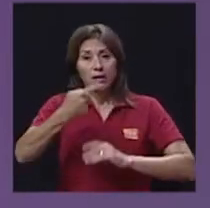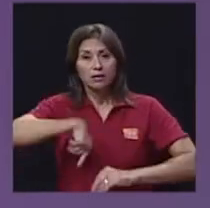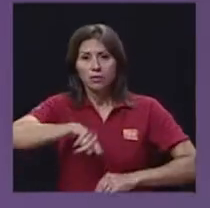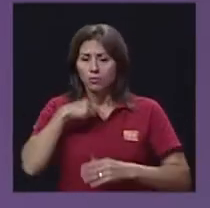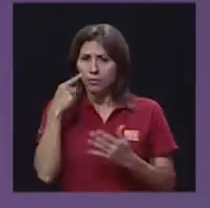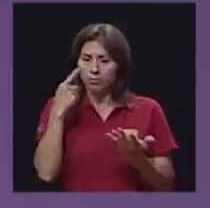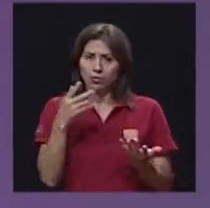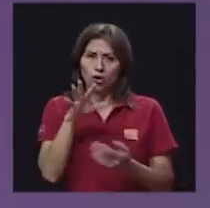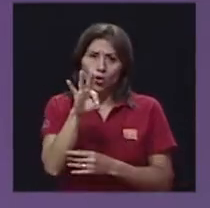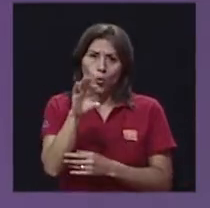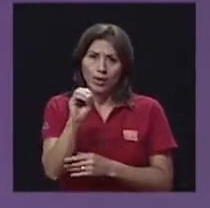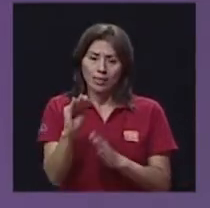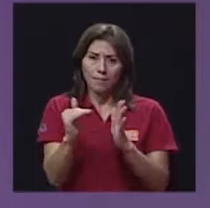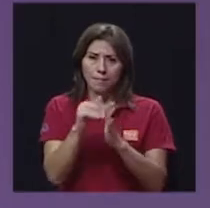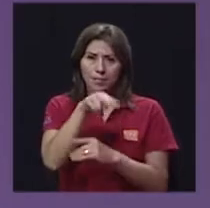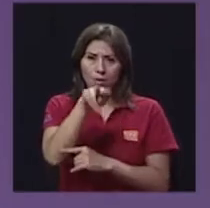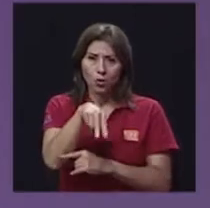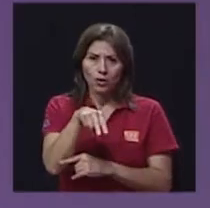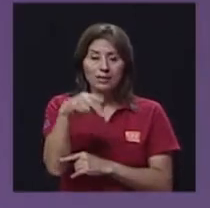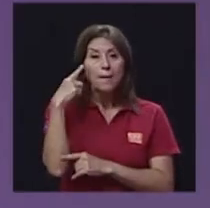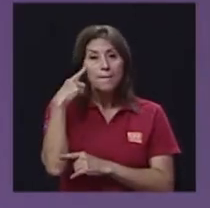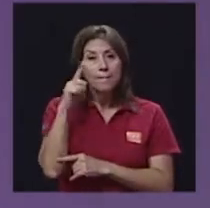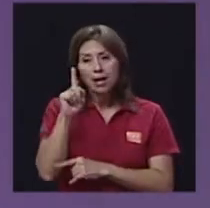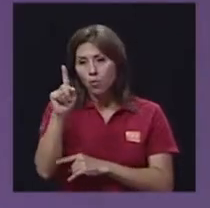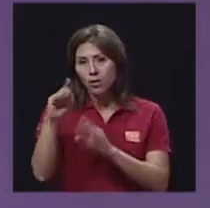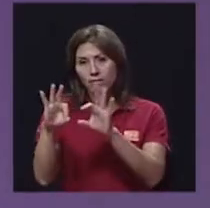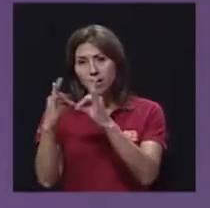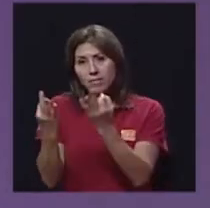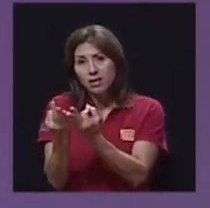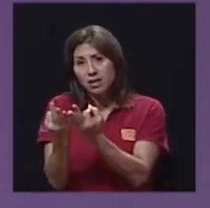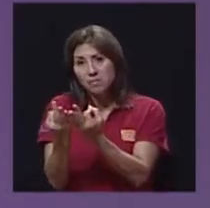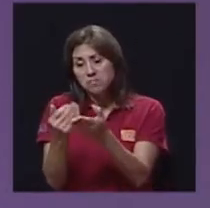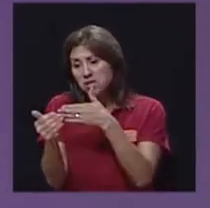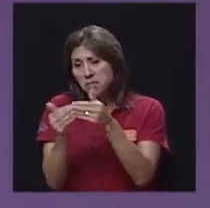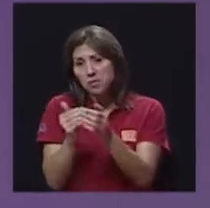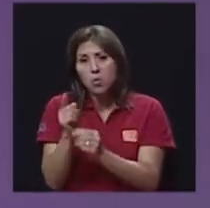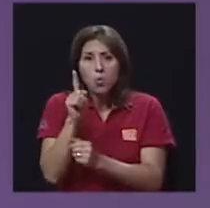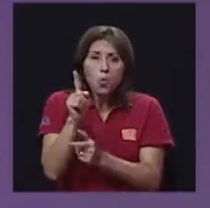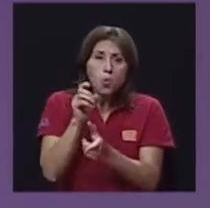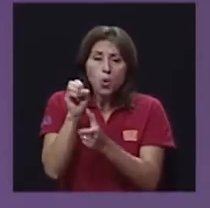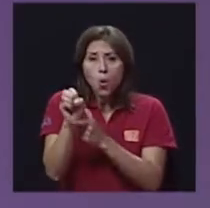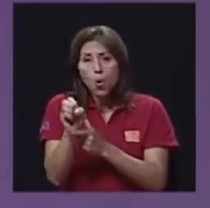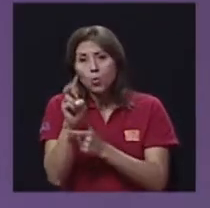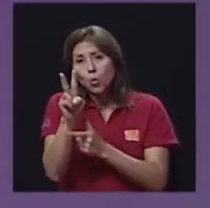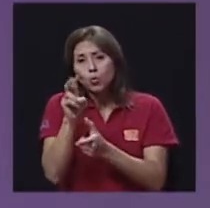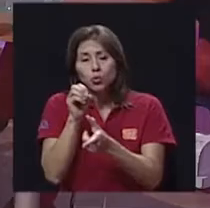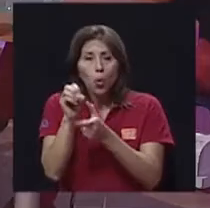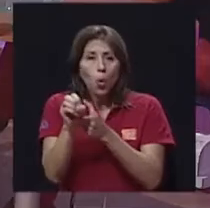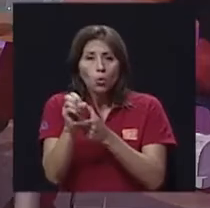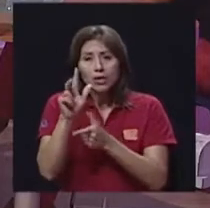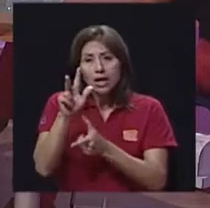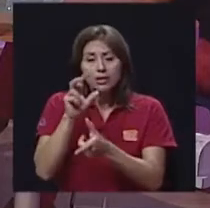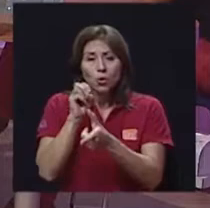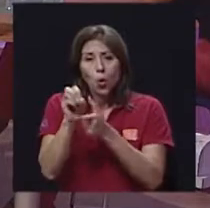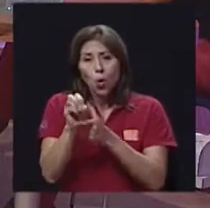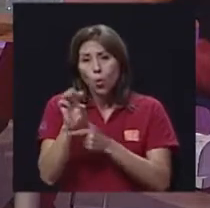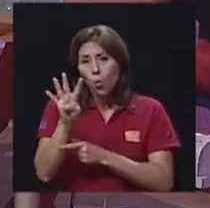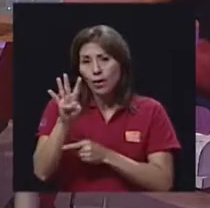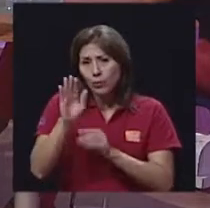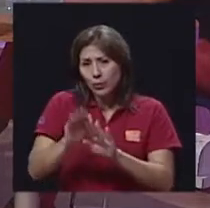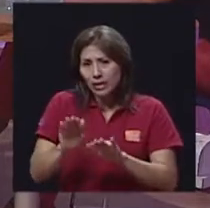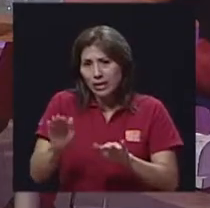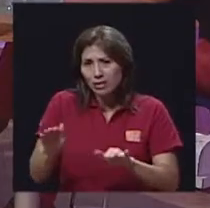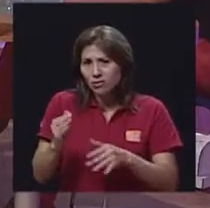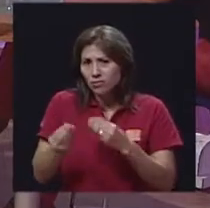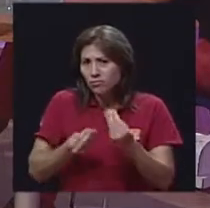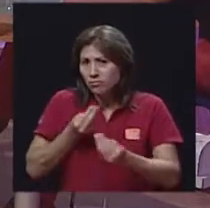mil colones para una familia, independientemente de si es uno, dos, tres, cuatro niños. Entonces, ¿cómo se puede ver